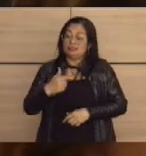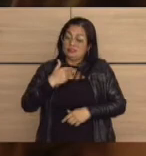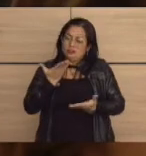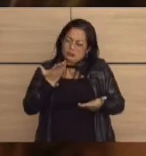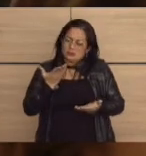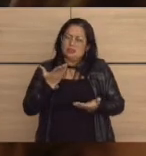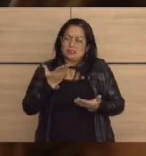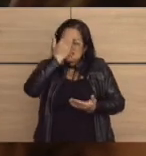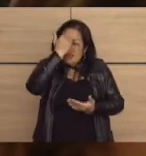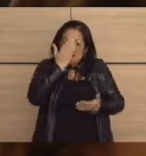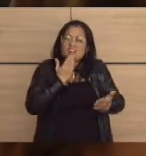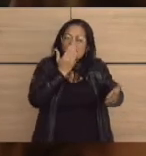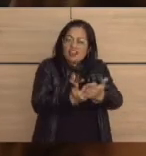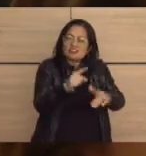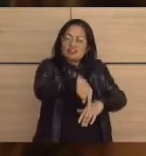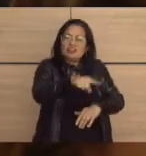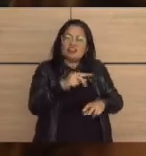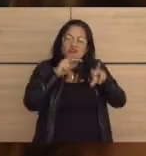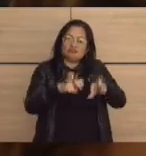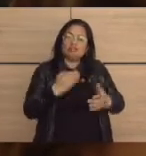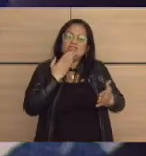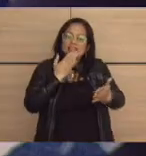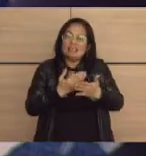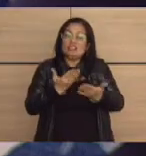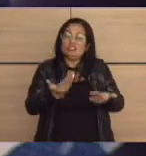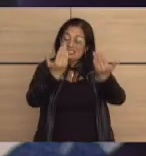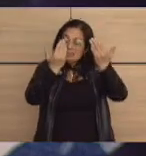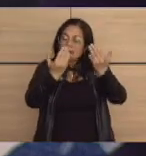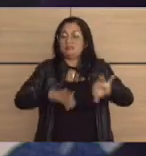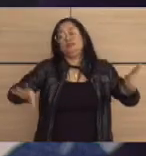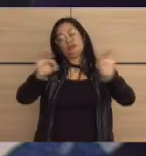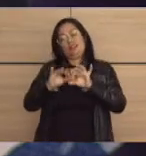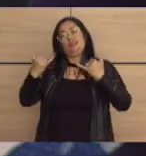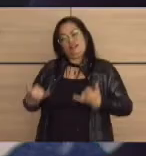curiosidad por sus saberes, no estaría mal en nuestra época.